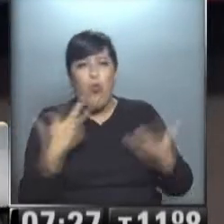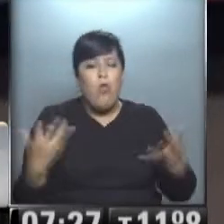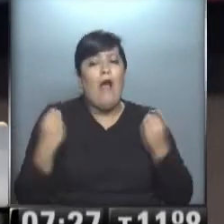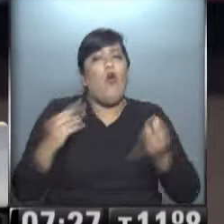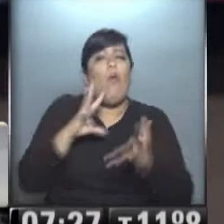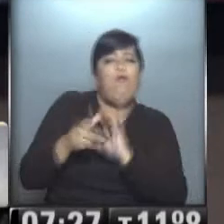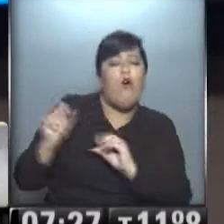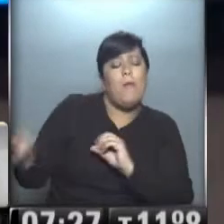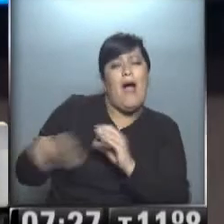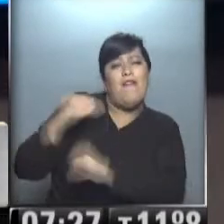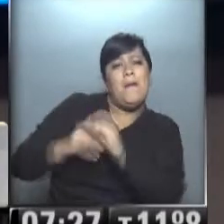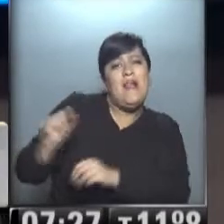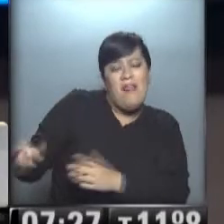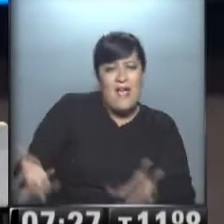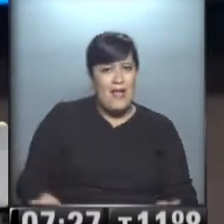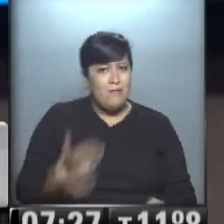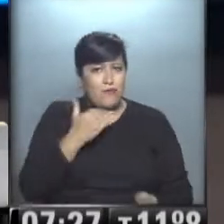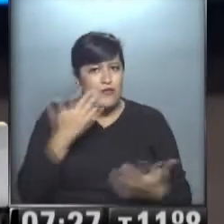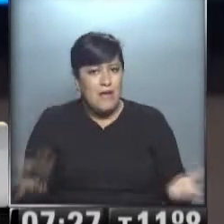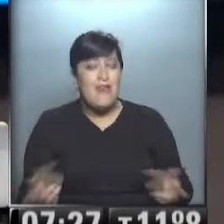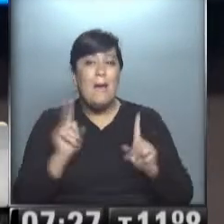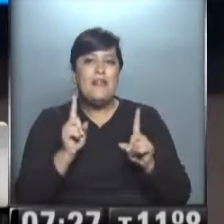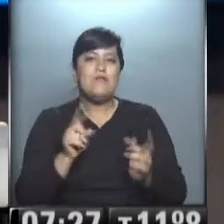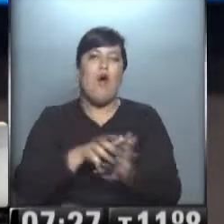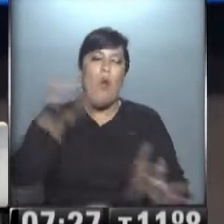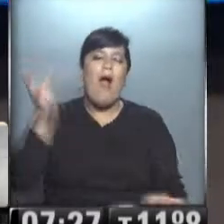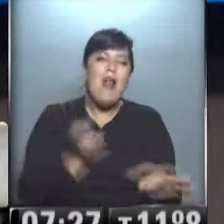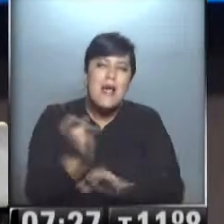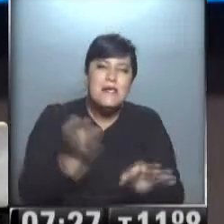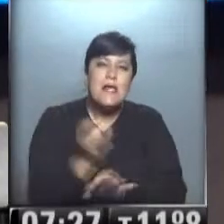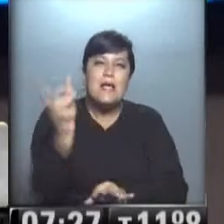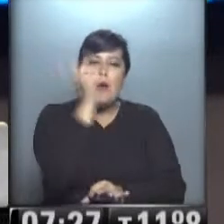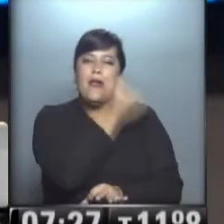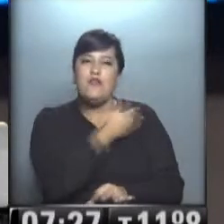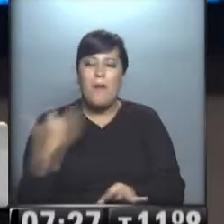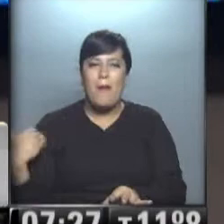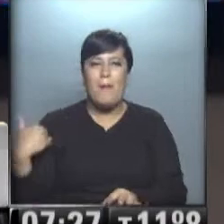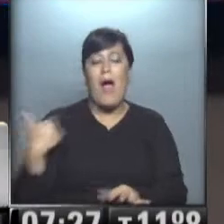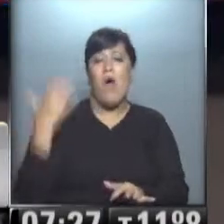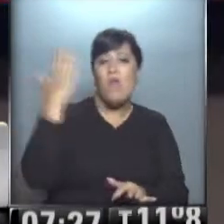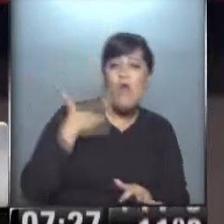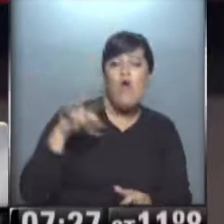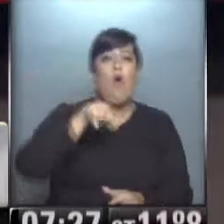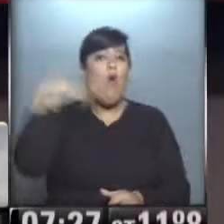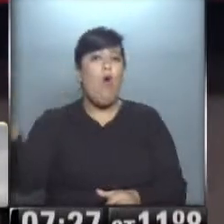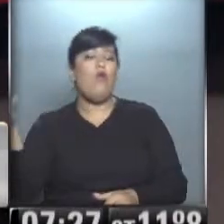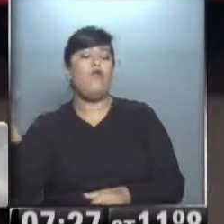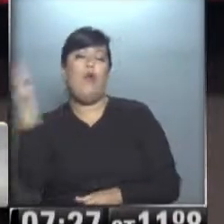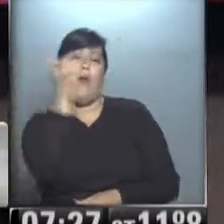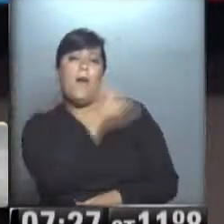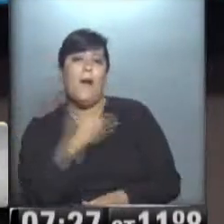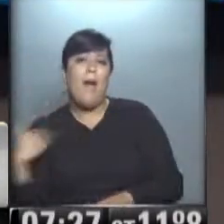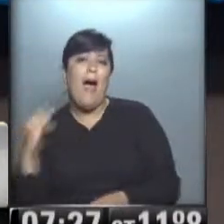digamos no todos nosotros fuimos creados por personas civiles y otra y otros objetos que fueron creados por militares